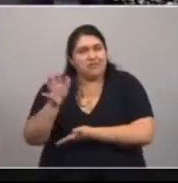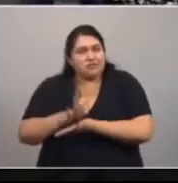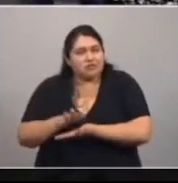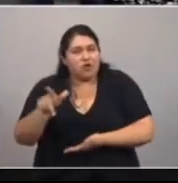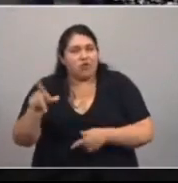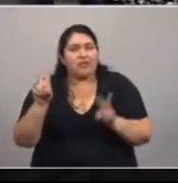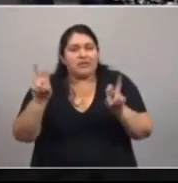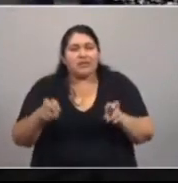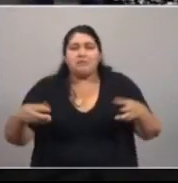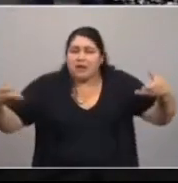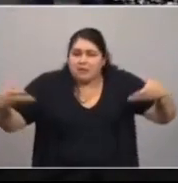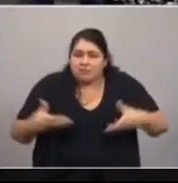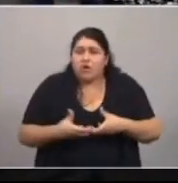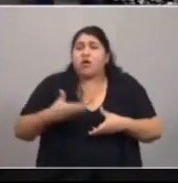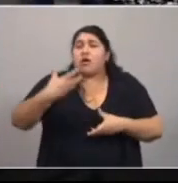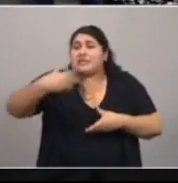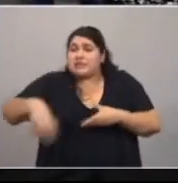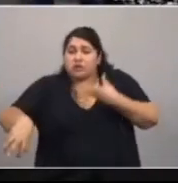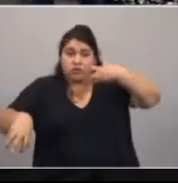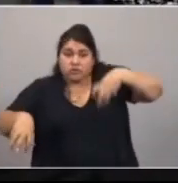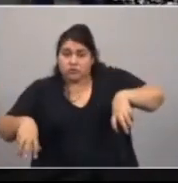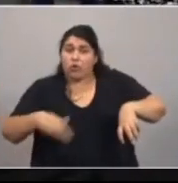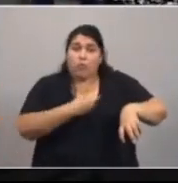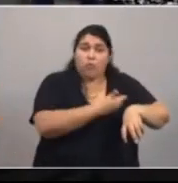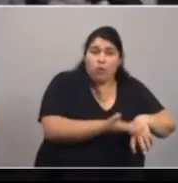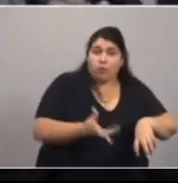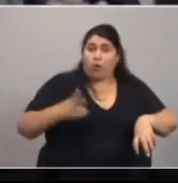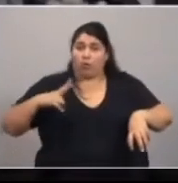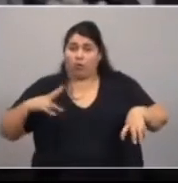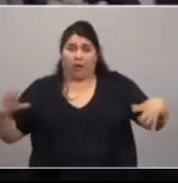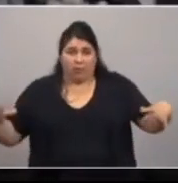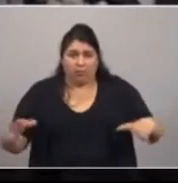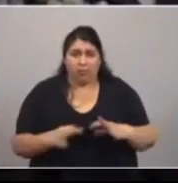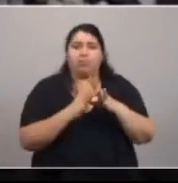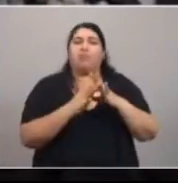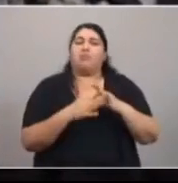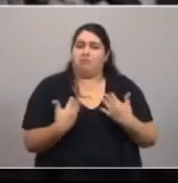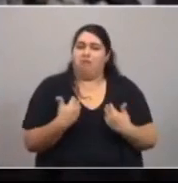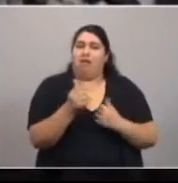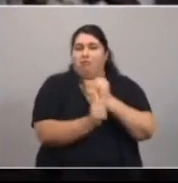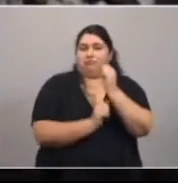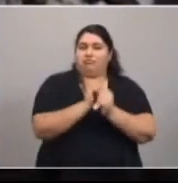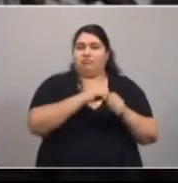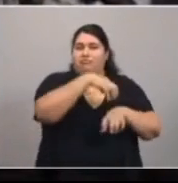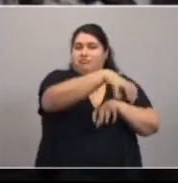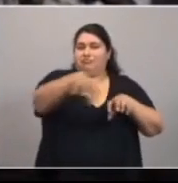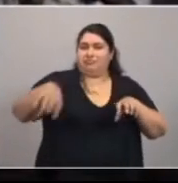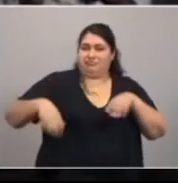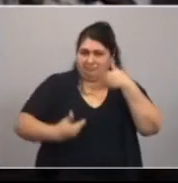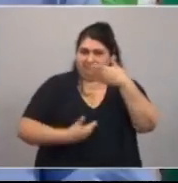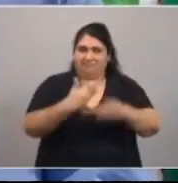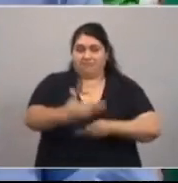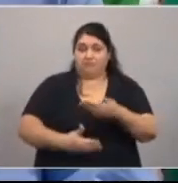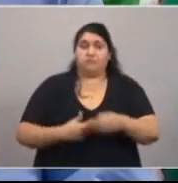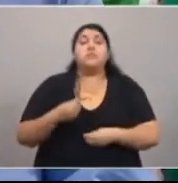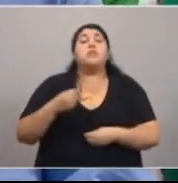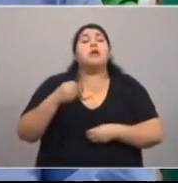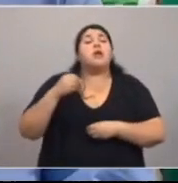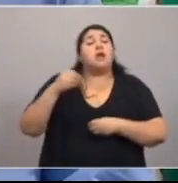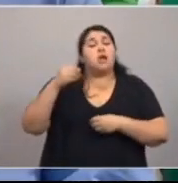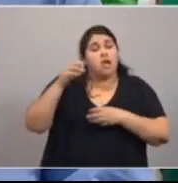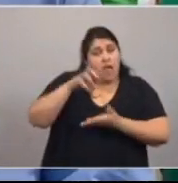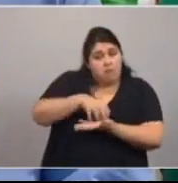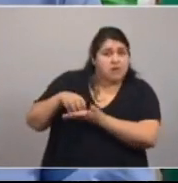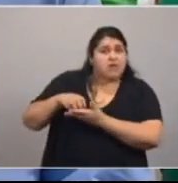privado como clave para el desarrollo industrial. Todas estas empresas que se radican acá, que hemos visitado dos, son posibles por